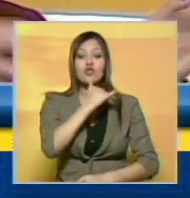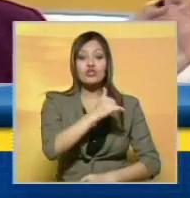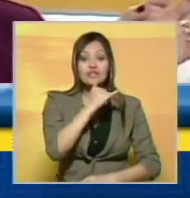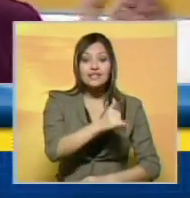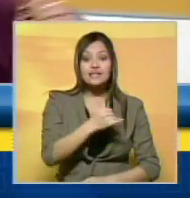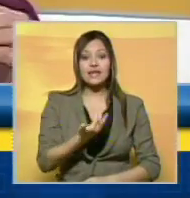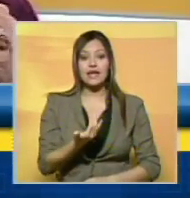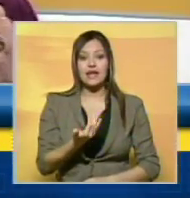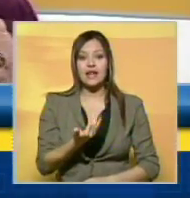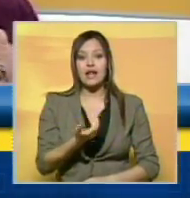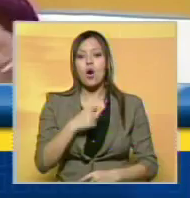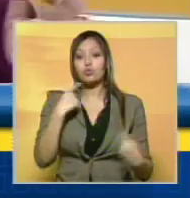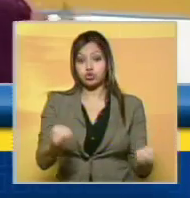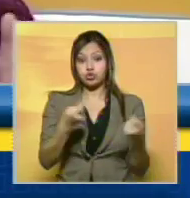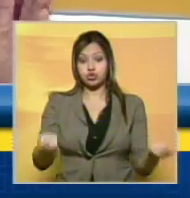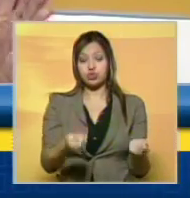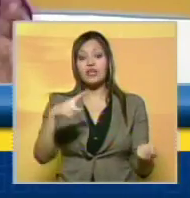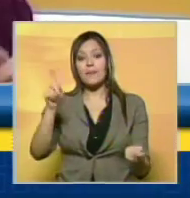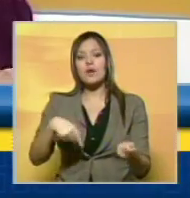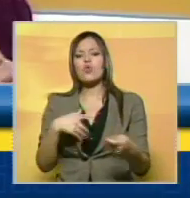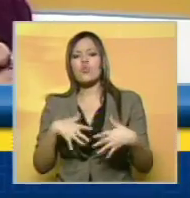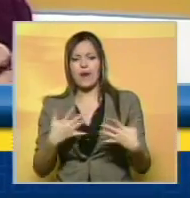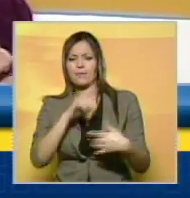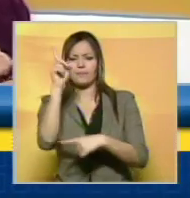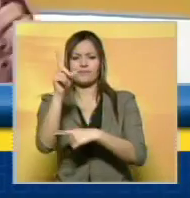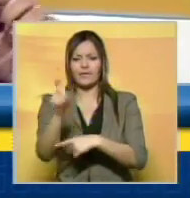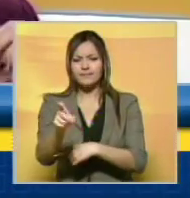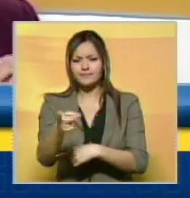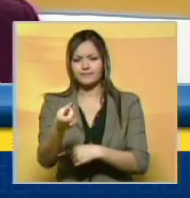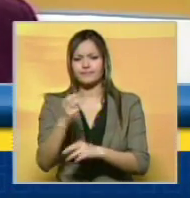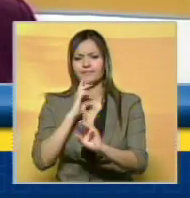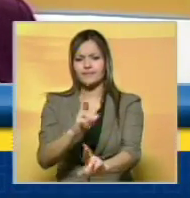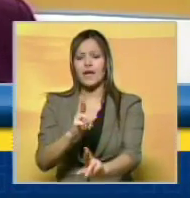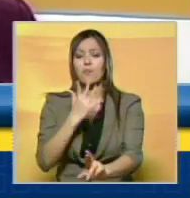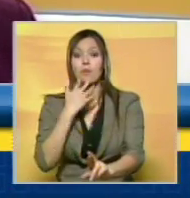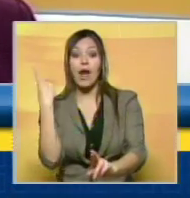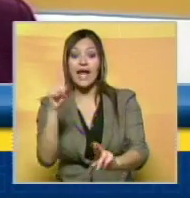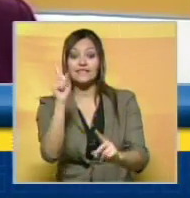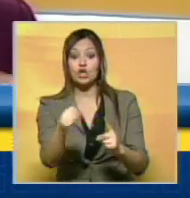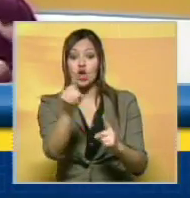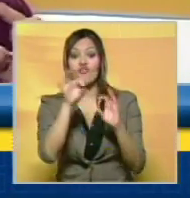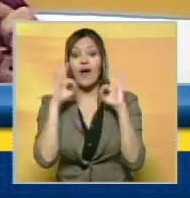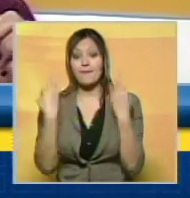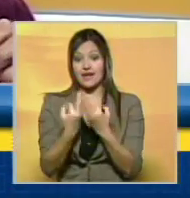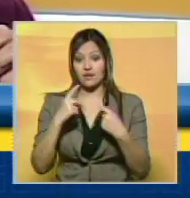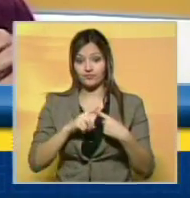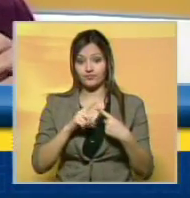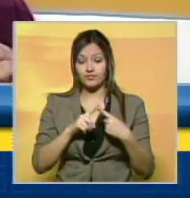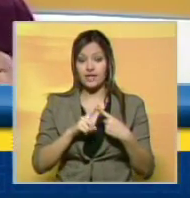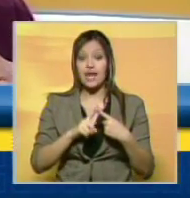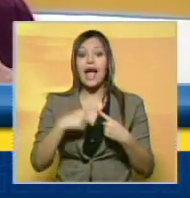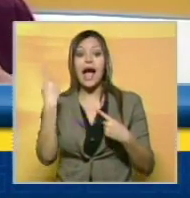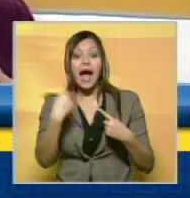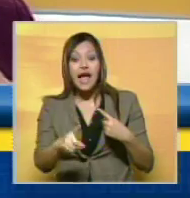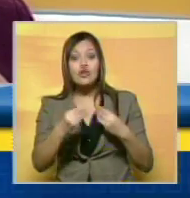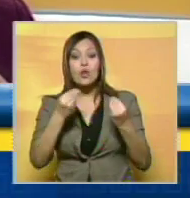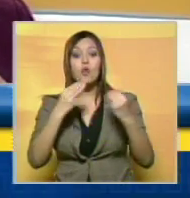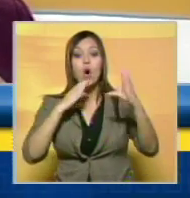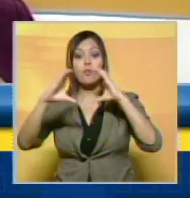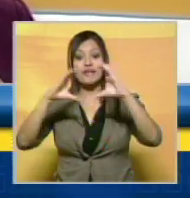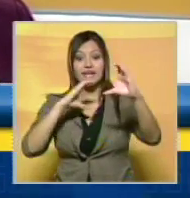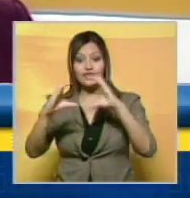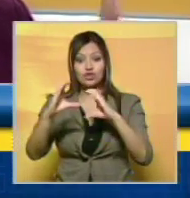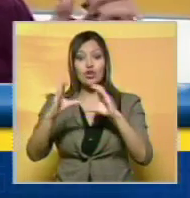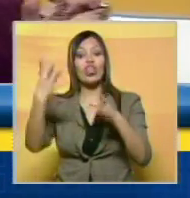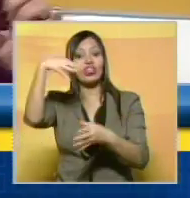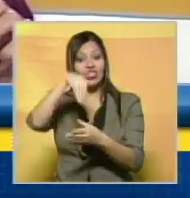de los medios y la violencia. ¿Cuáles son esas mediaciones? ¿Existe o no una estructura familiar? Existen patrones de comunicación en